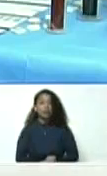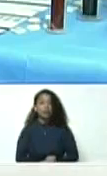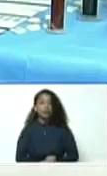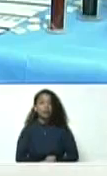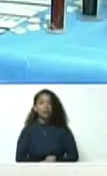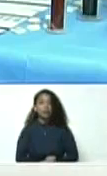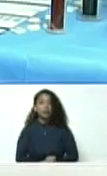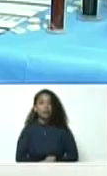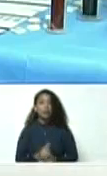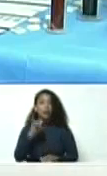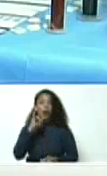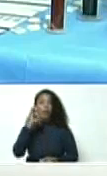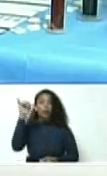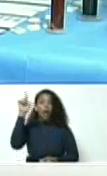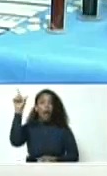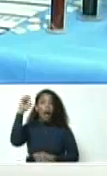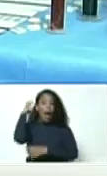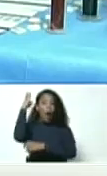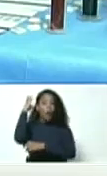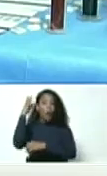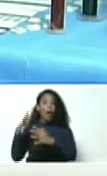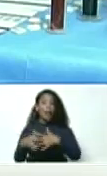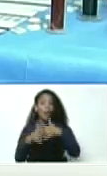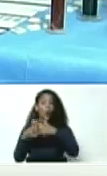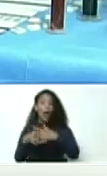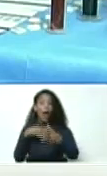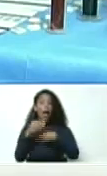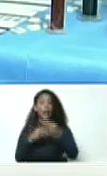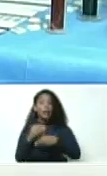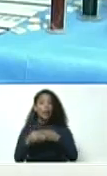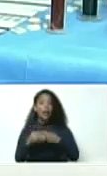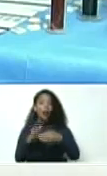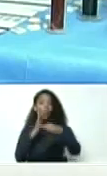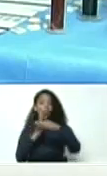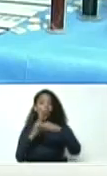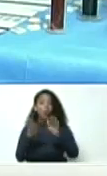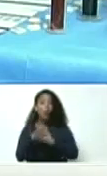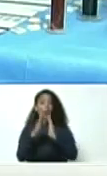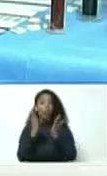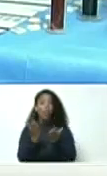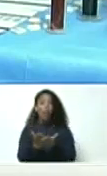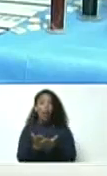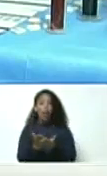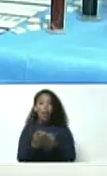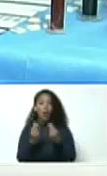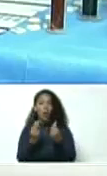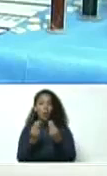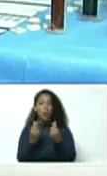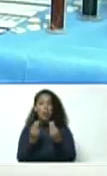están anunciando desde Europa y Estados Unidos una gran recesión mundial en la economía.